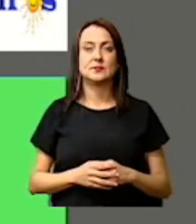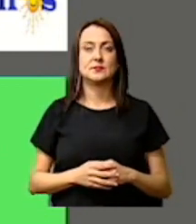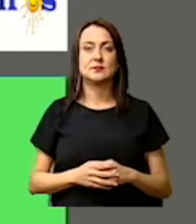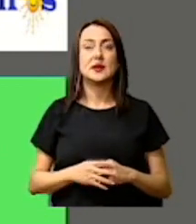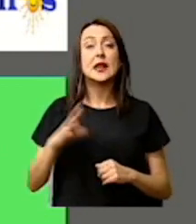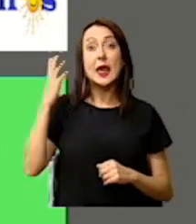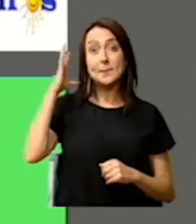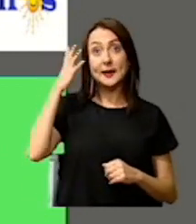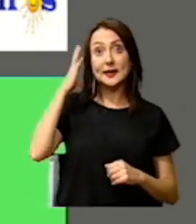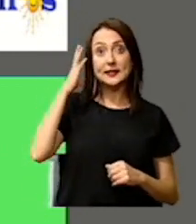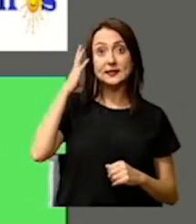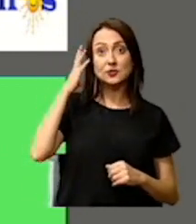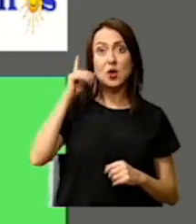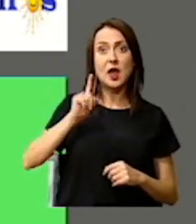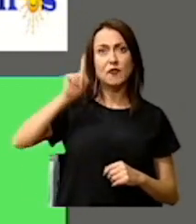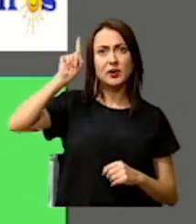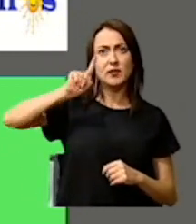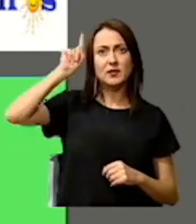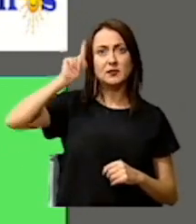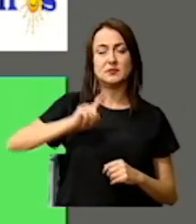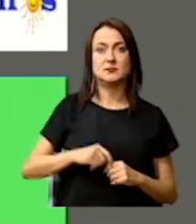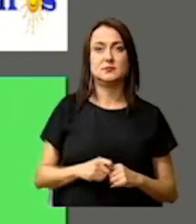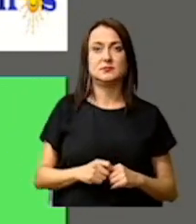El amarillo que está arriba.